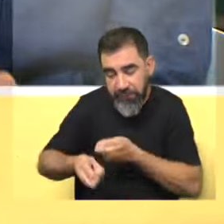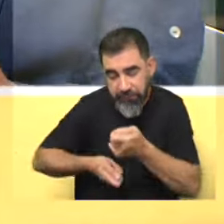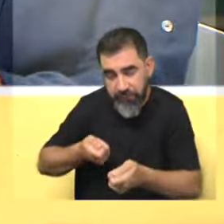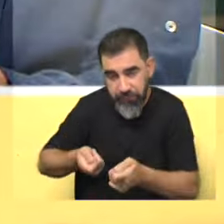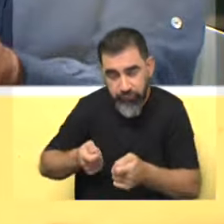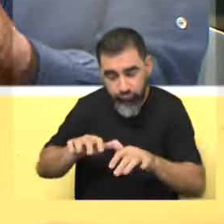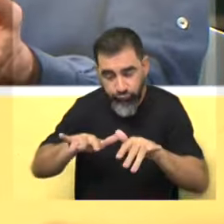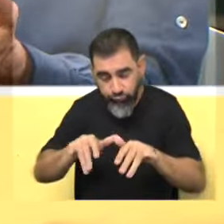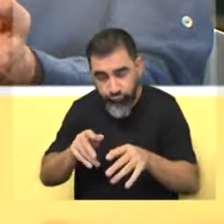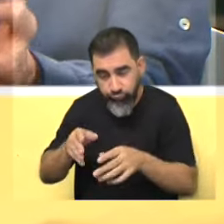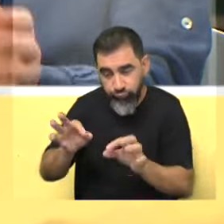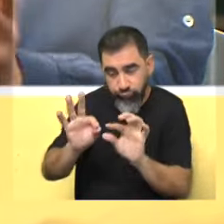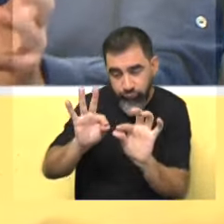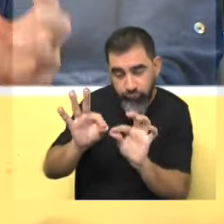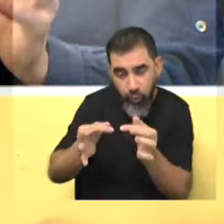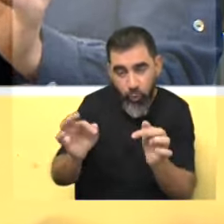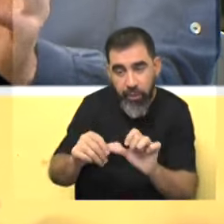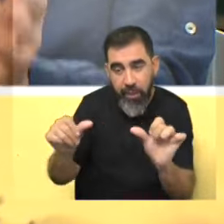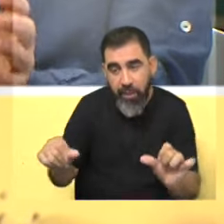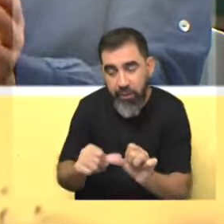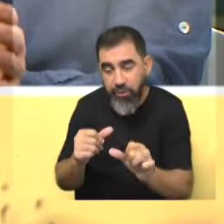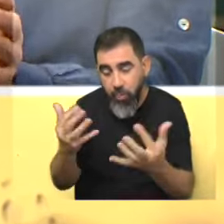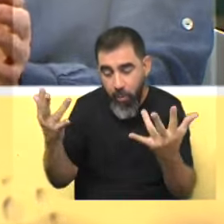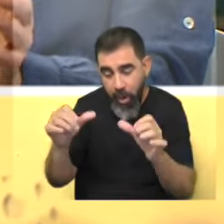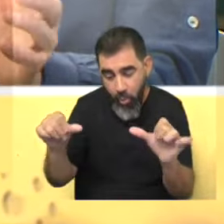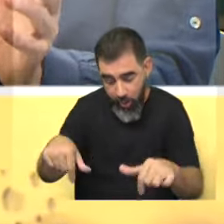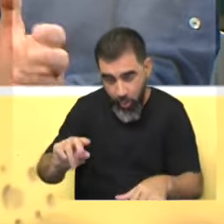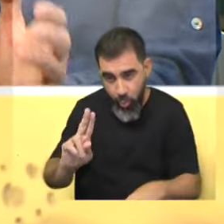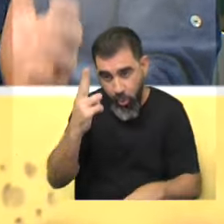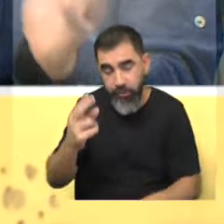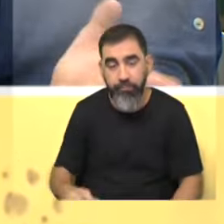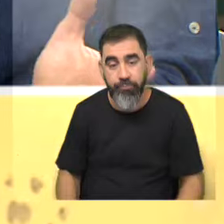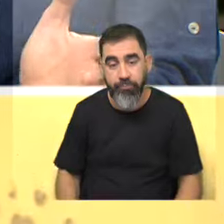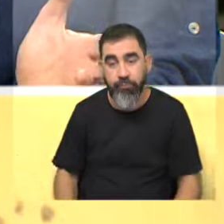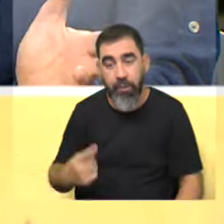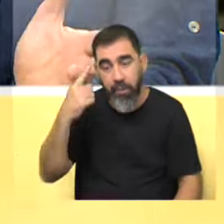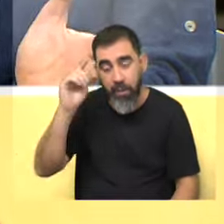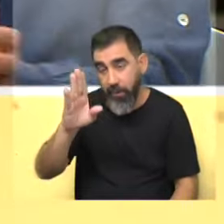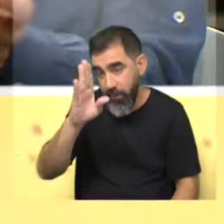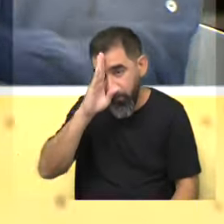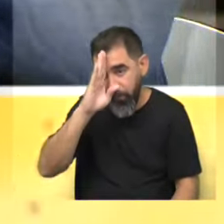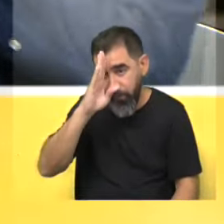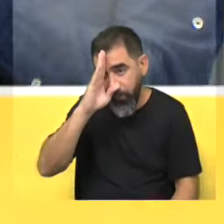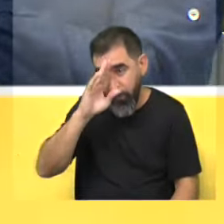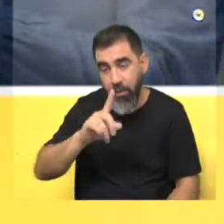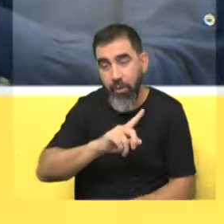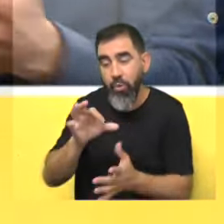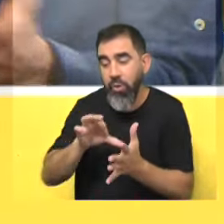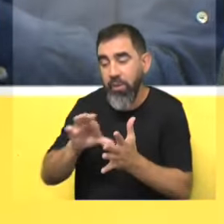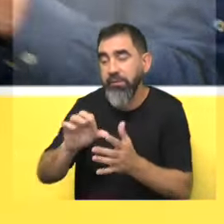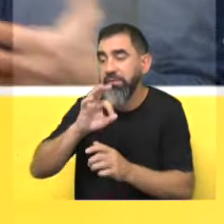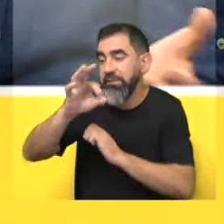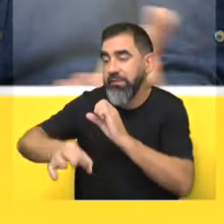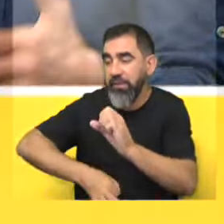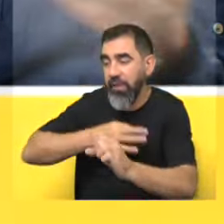resistencia, cada componente, todo fue hecho acá. La idea era aprender, digo, no era dar un servicio de satélite, eso lo